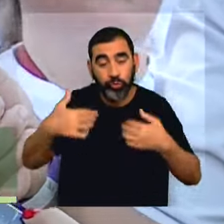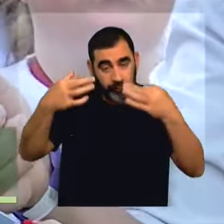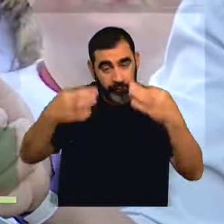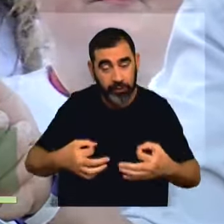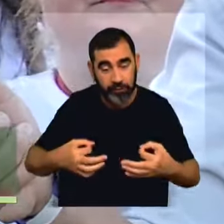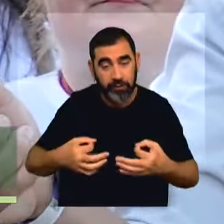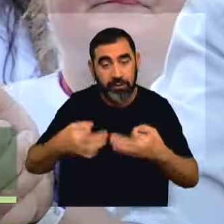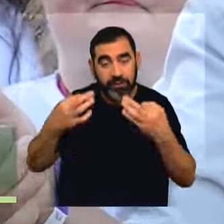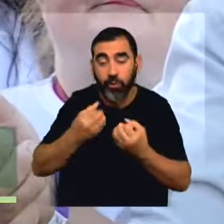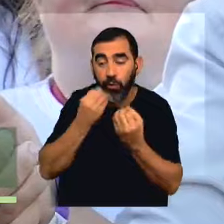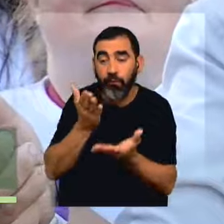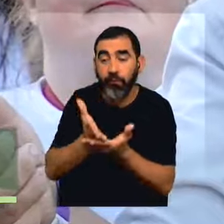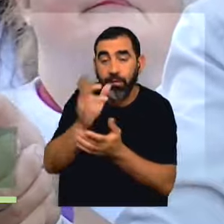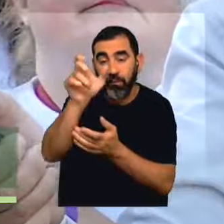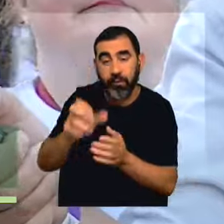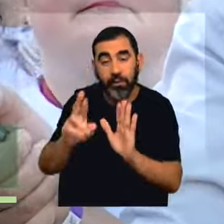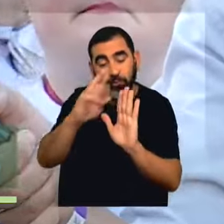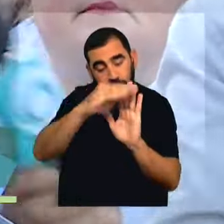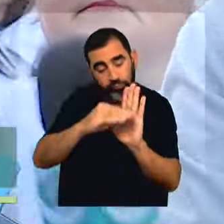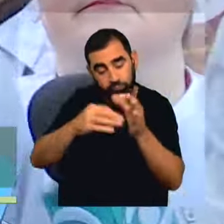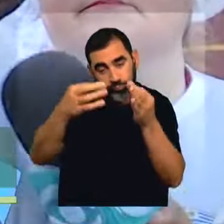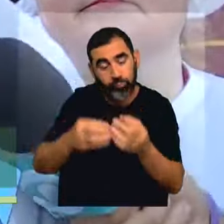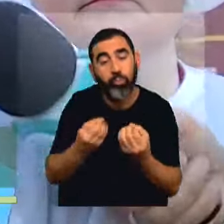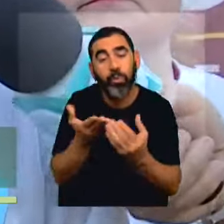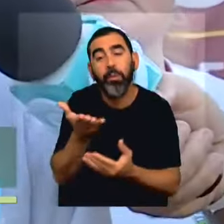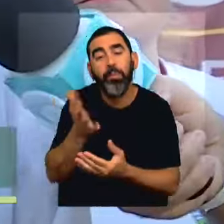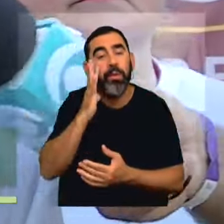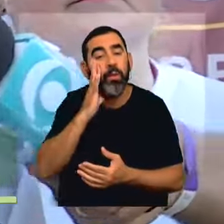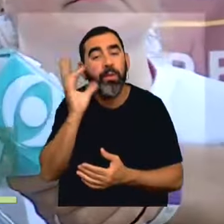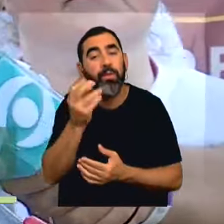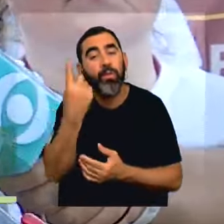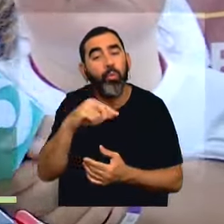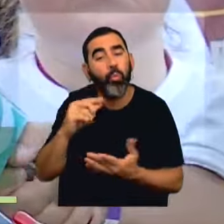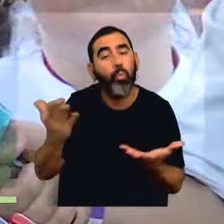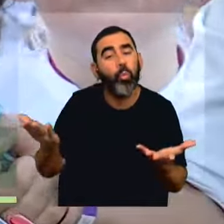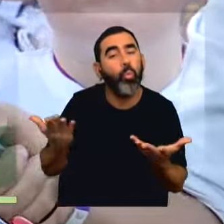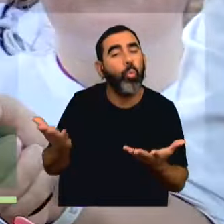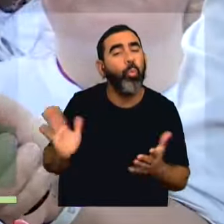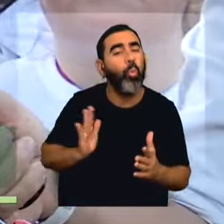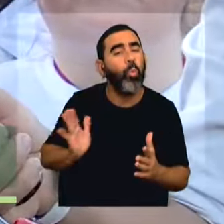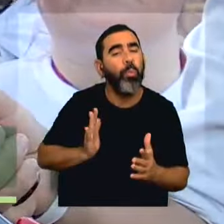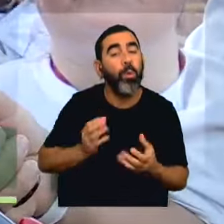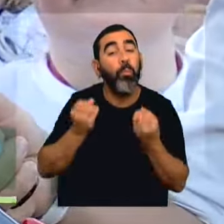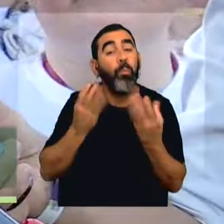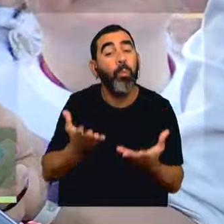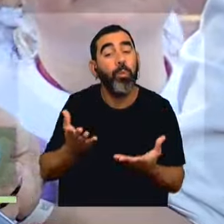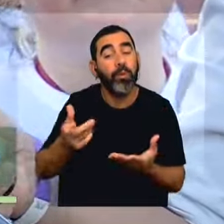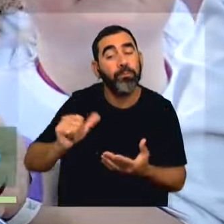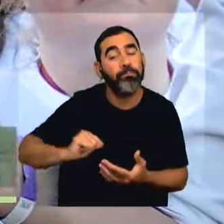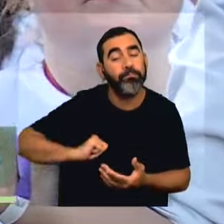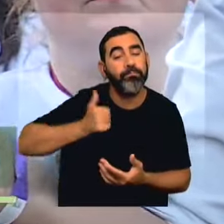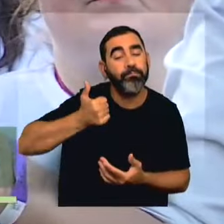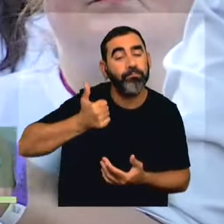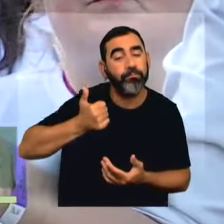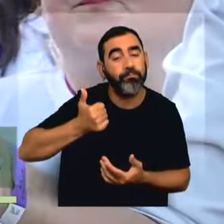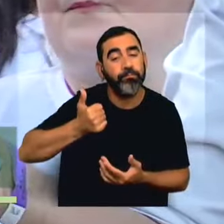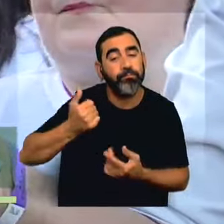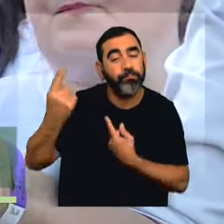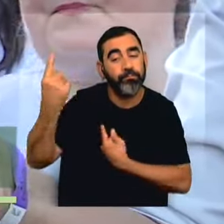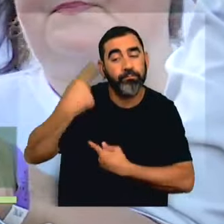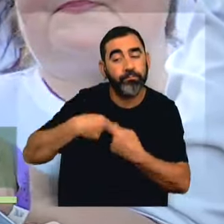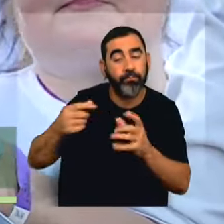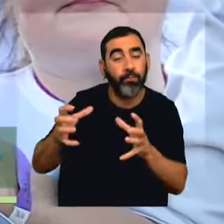que los beneficiarios cumplieran con los requisitos Por qué pidió disculpas entonces Moreira porque esto fue utilizado para pegarle